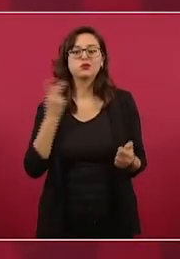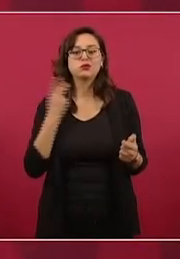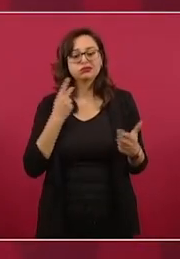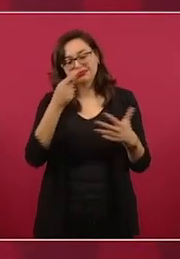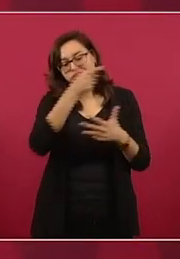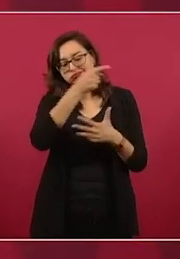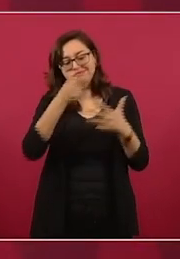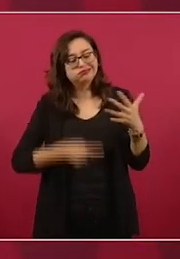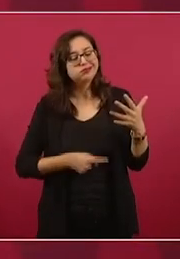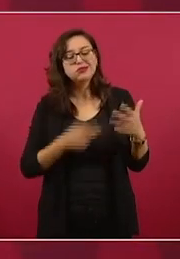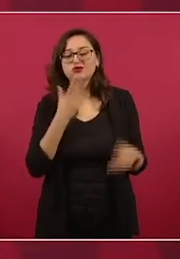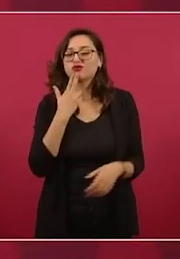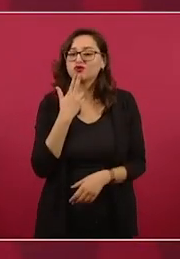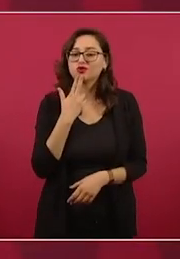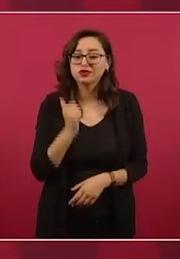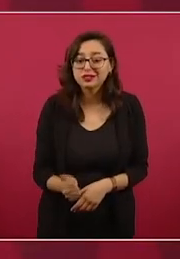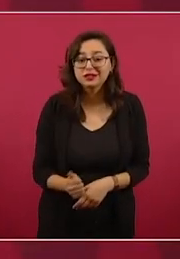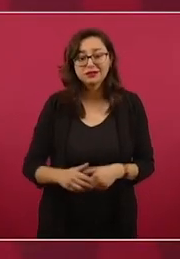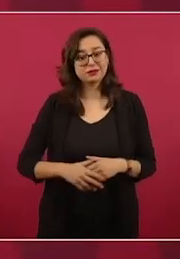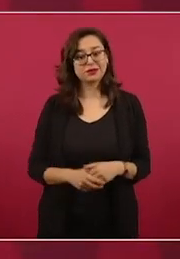imponiendo.